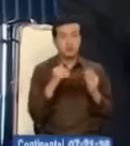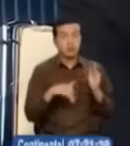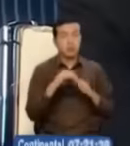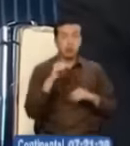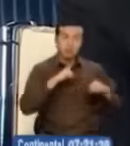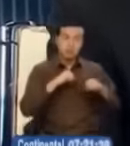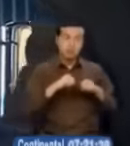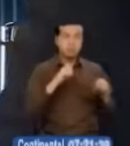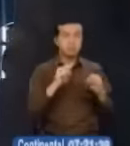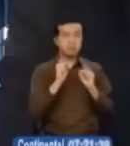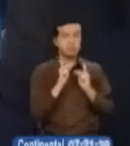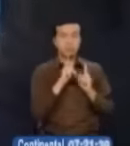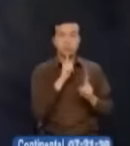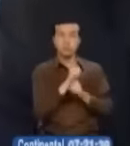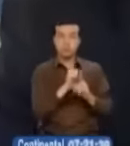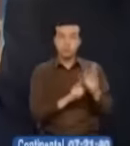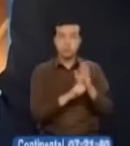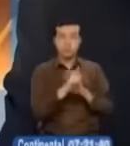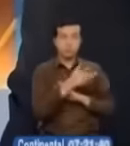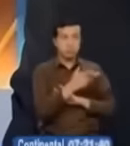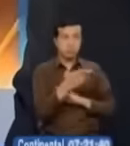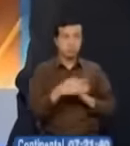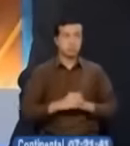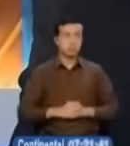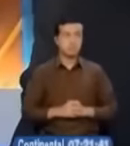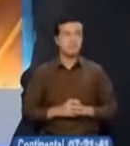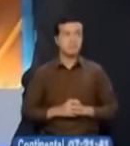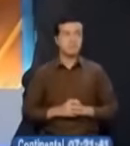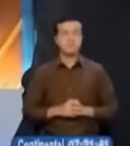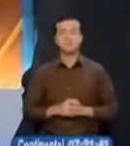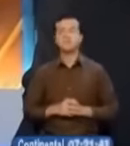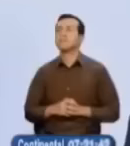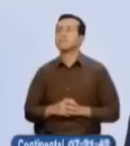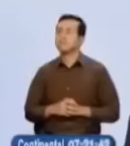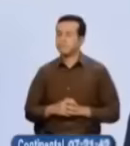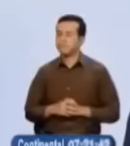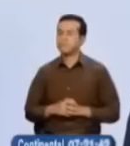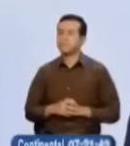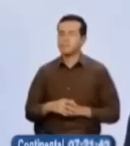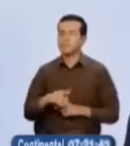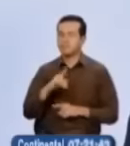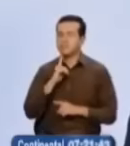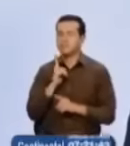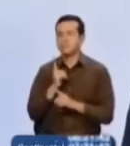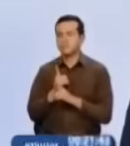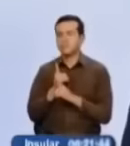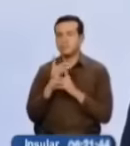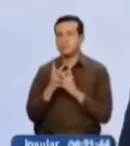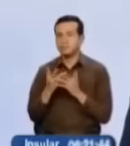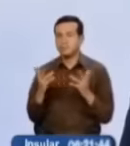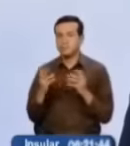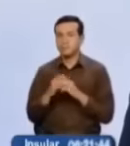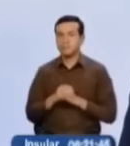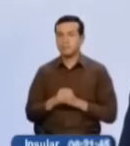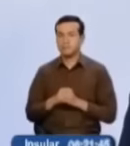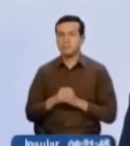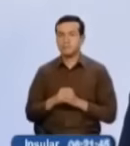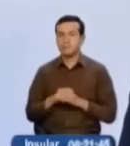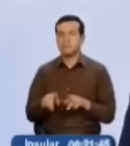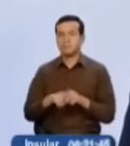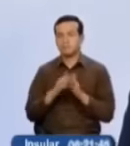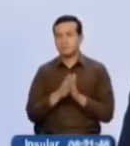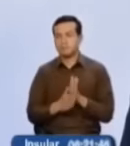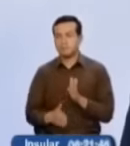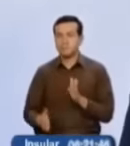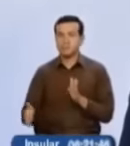ágil y más oportuno en el desarrollo de este sector? Sí, justamente ahí es donde en el nacimiento de lo que se